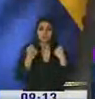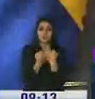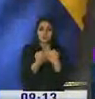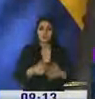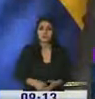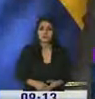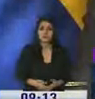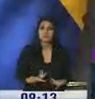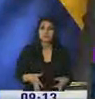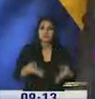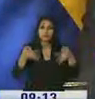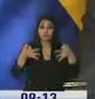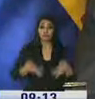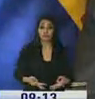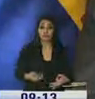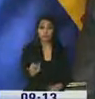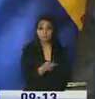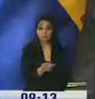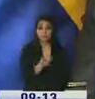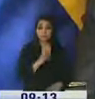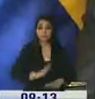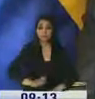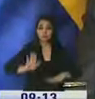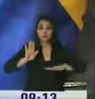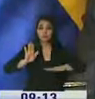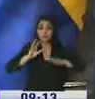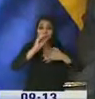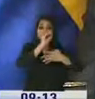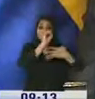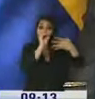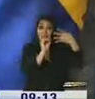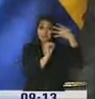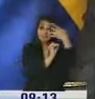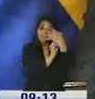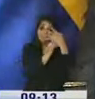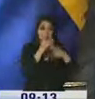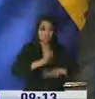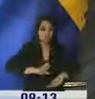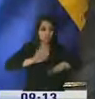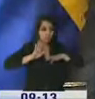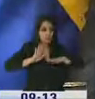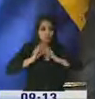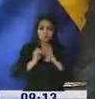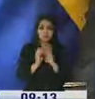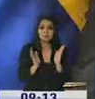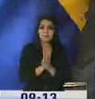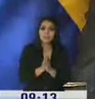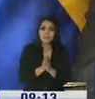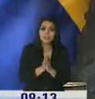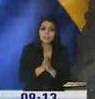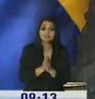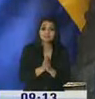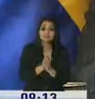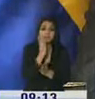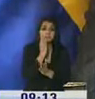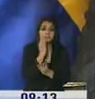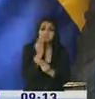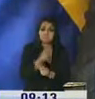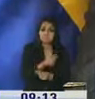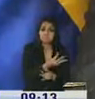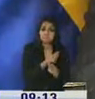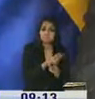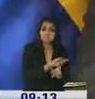confirmó ya un compromiso por parte de la CENESIL para nosotros poder aplicar varias de esas extraordinarias experiencias